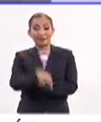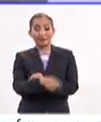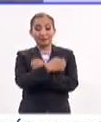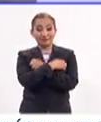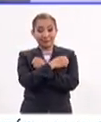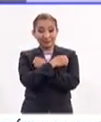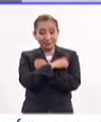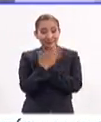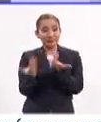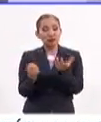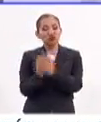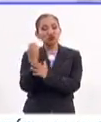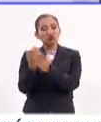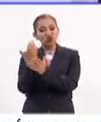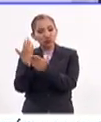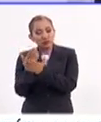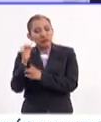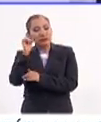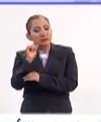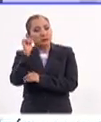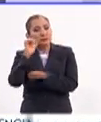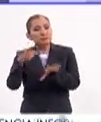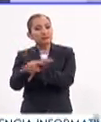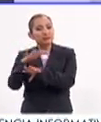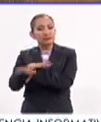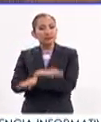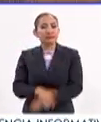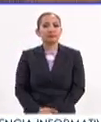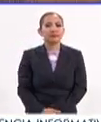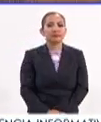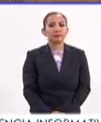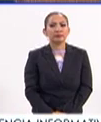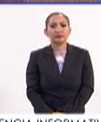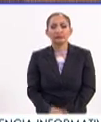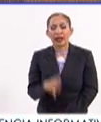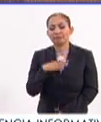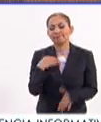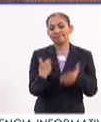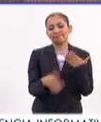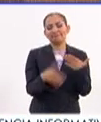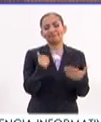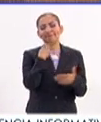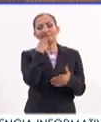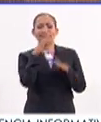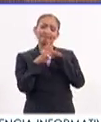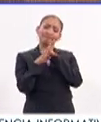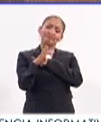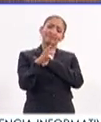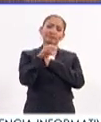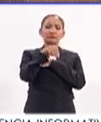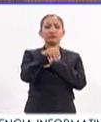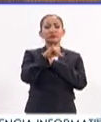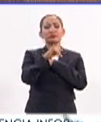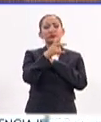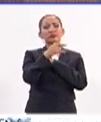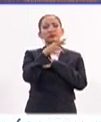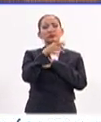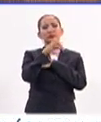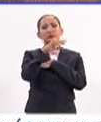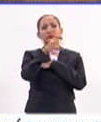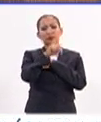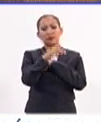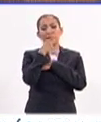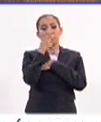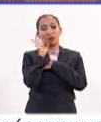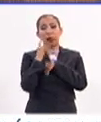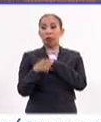la educación se renueve y sea siempre cambiante. Está de moda hablar de migración. De hecho, se ve